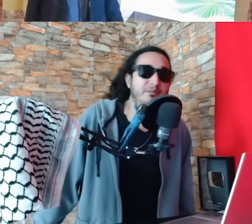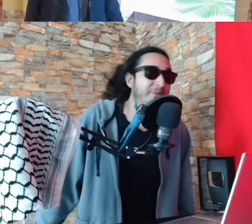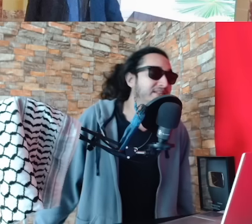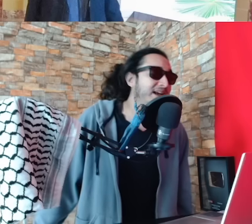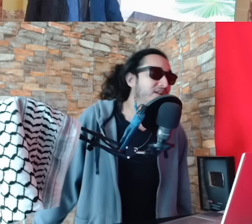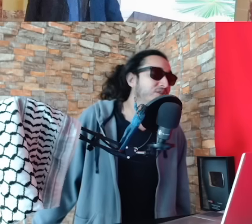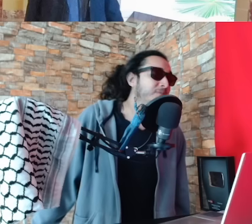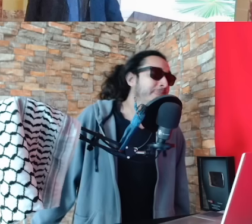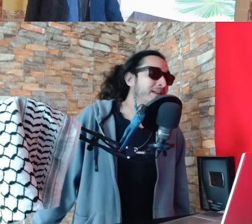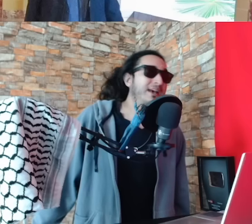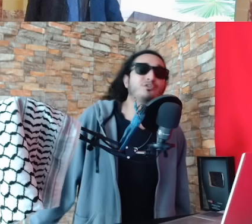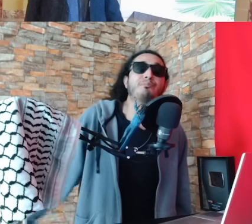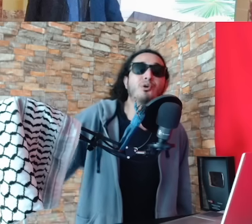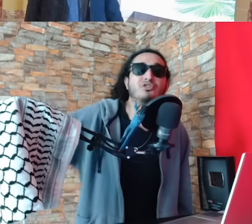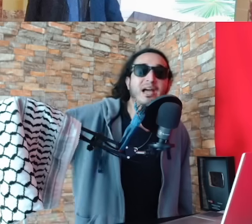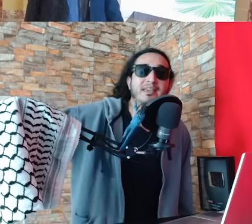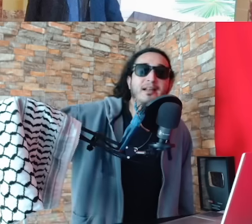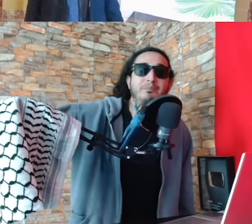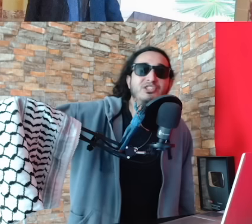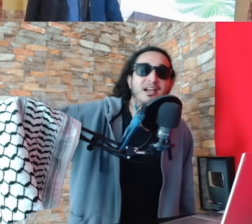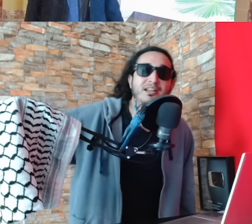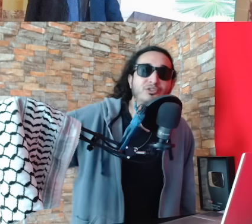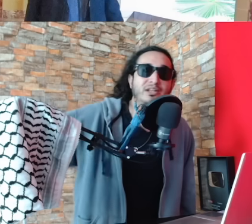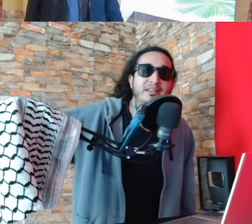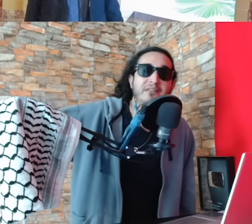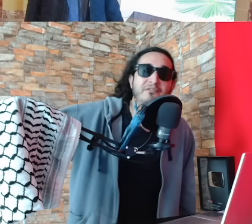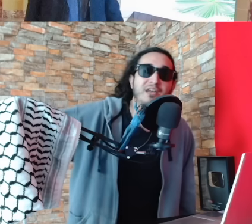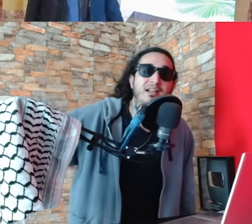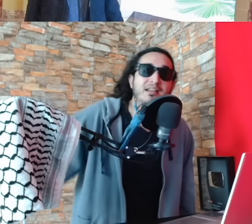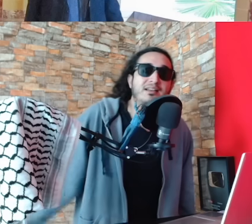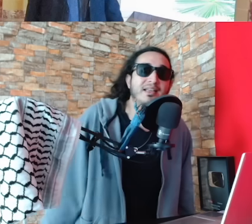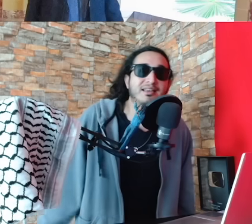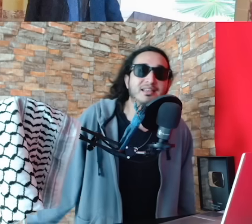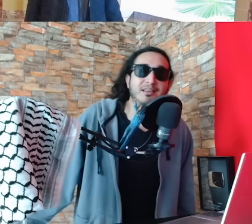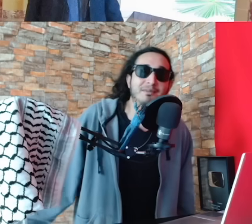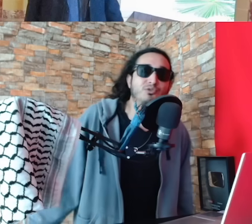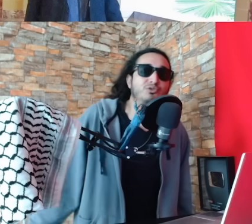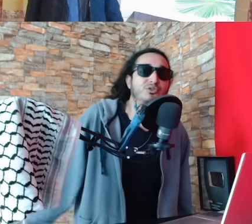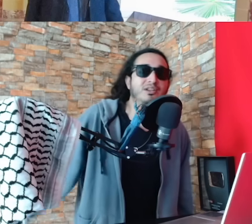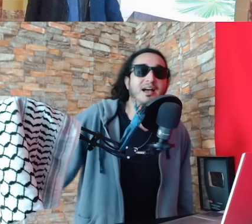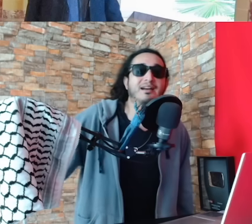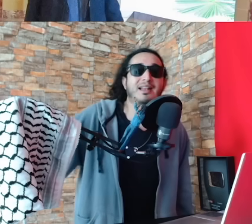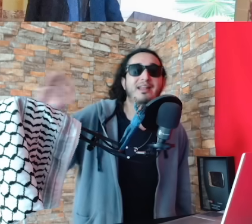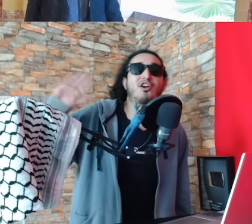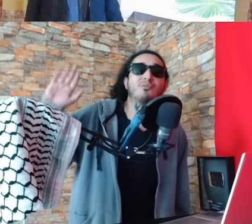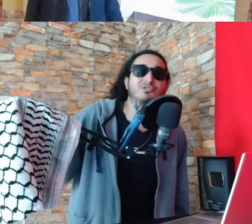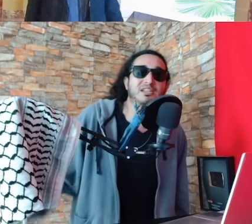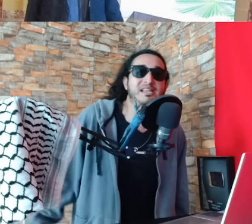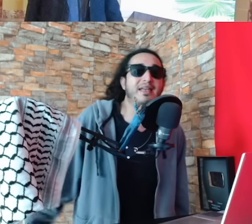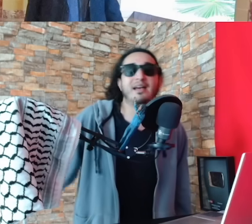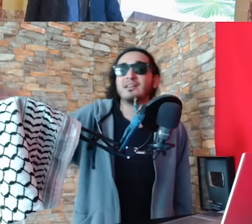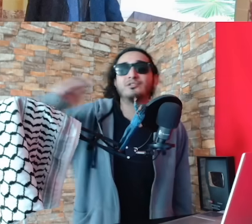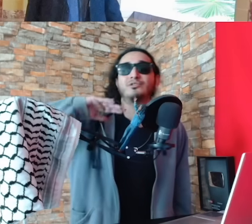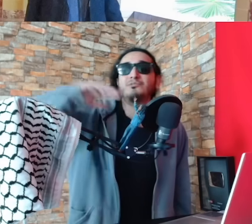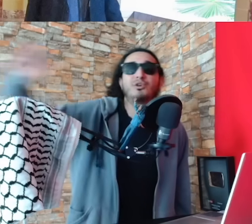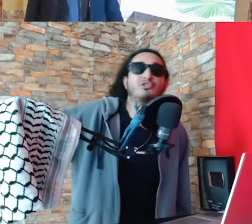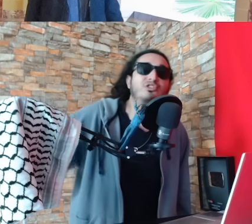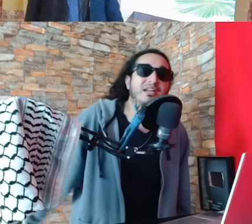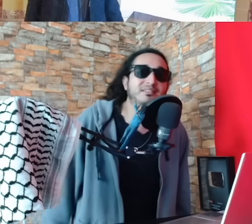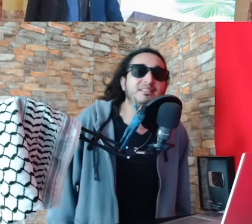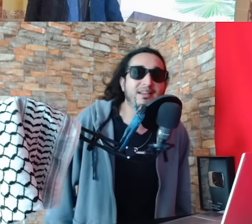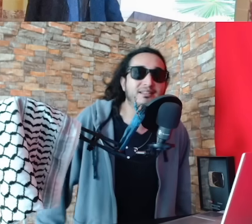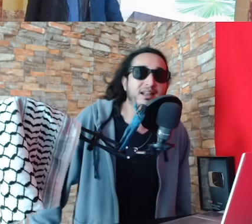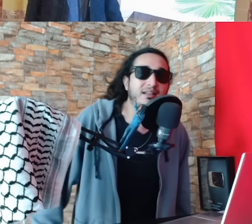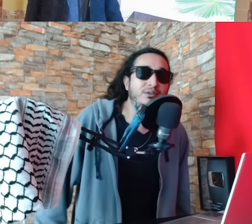hombres de los empresarios ahí soporta ahí que el Clinton ande de infiel cada 15 minutos y la hillary como sin nada Son un